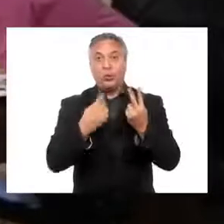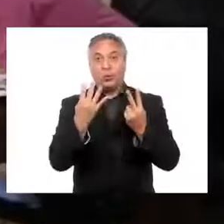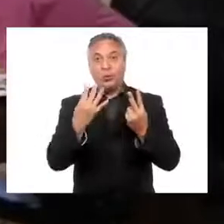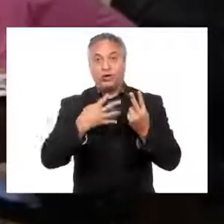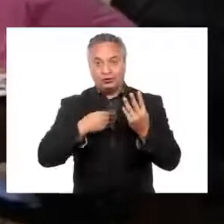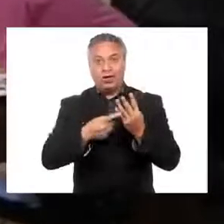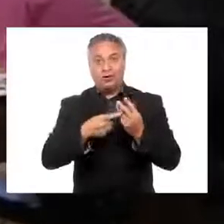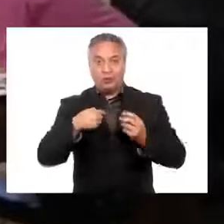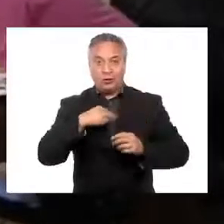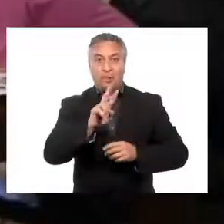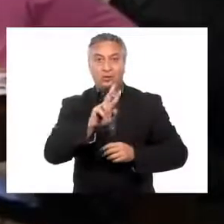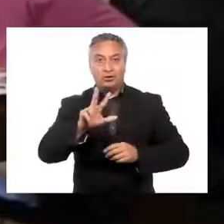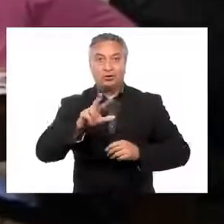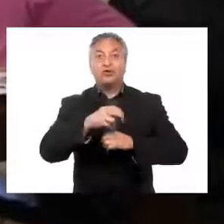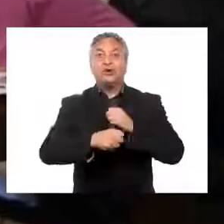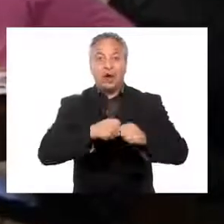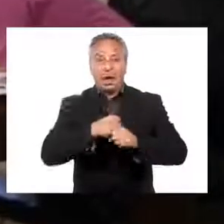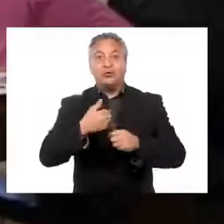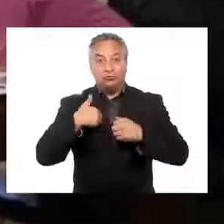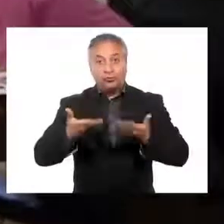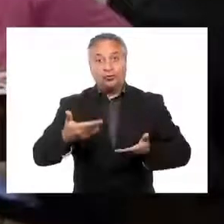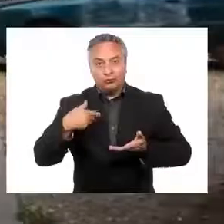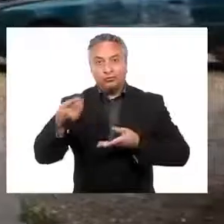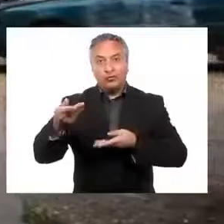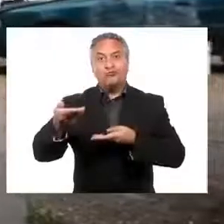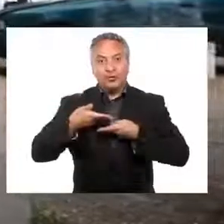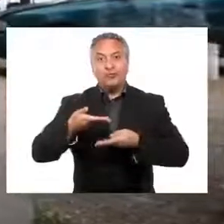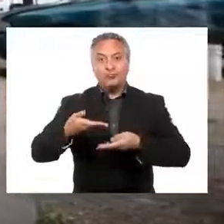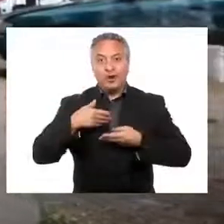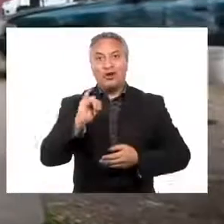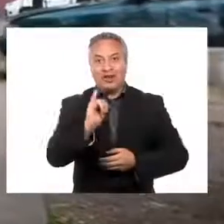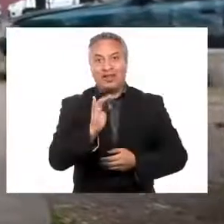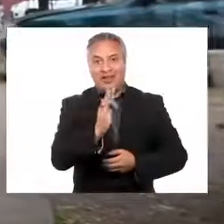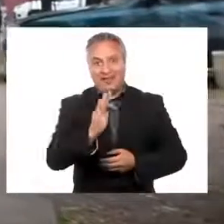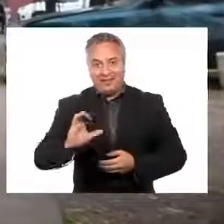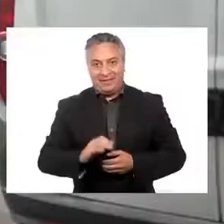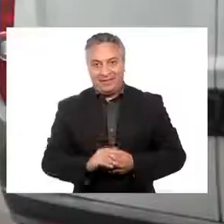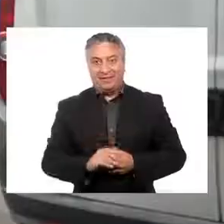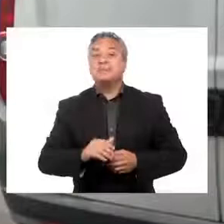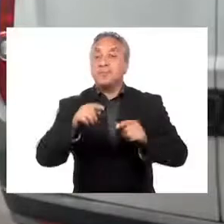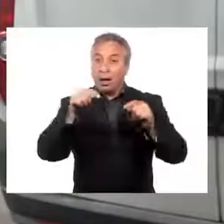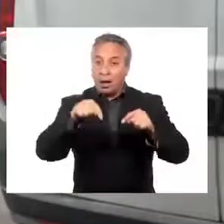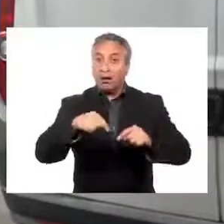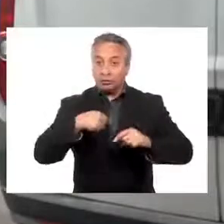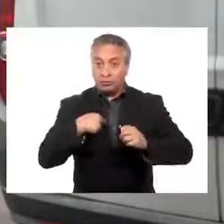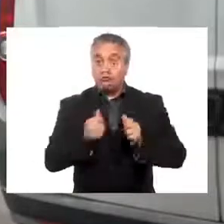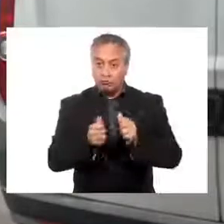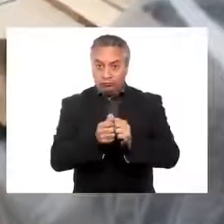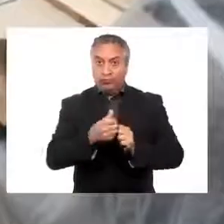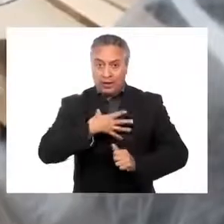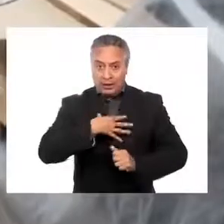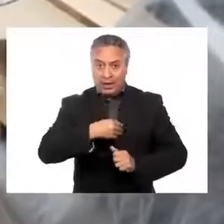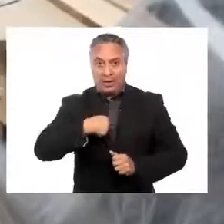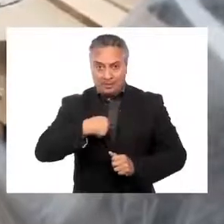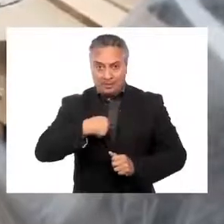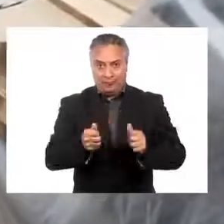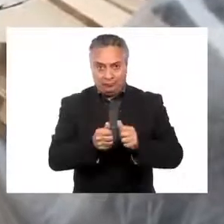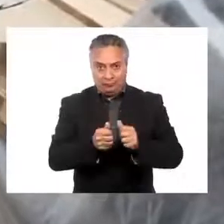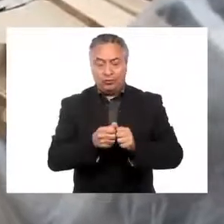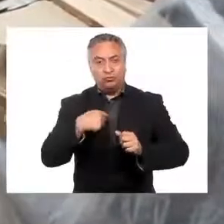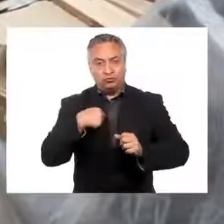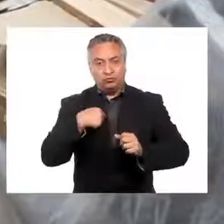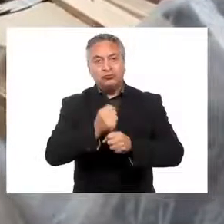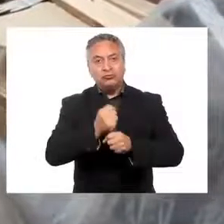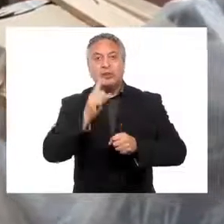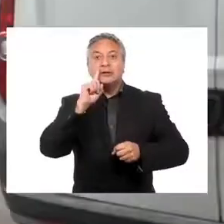28 años y soy beneficiaria del ingreso familiar de emergencia. Claudia Maureira, vivo con mi hija en este minuto. Yo quedé sin